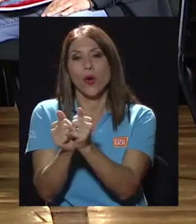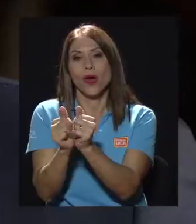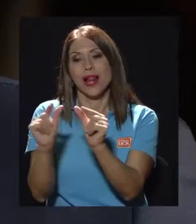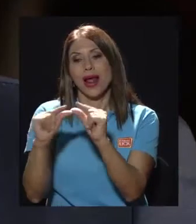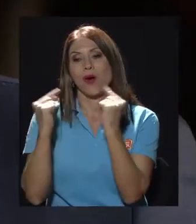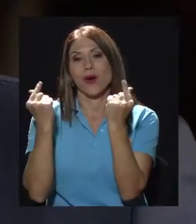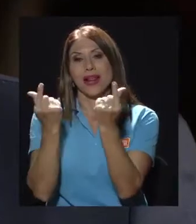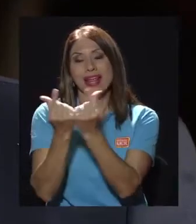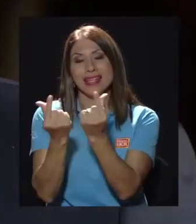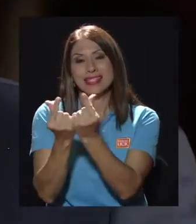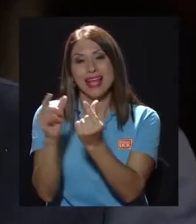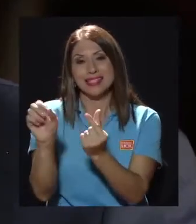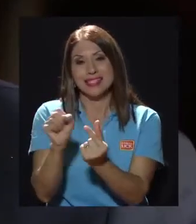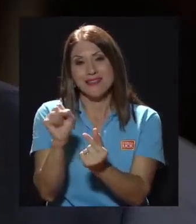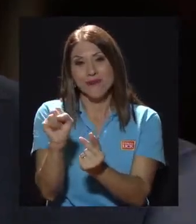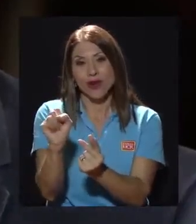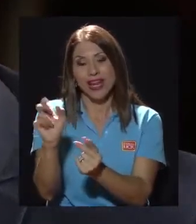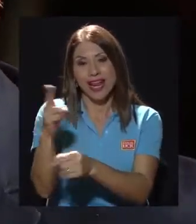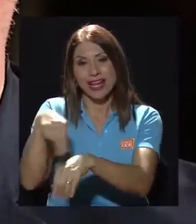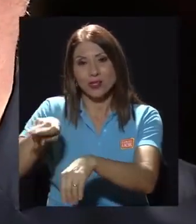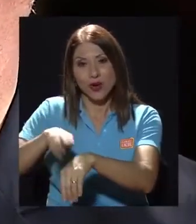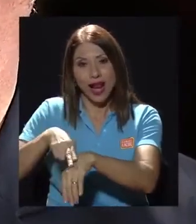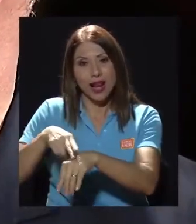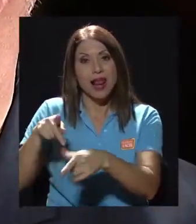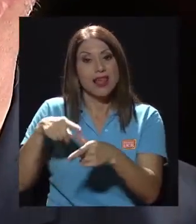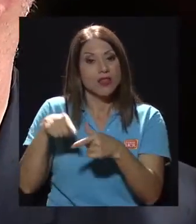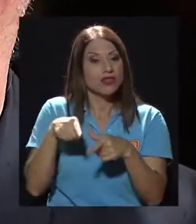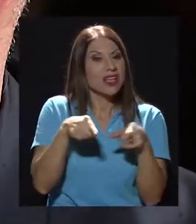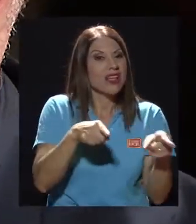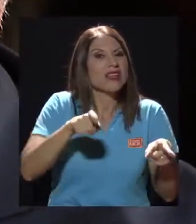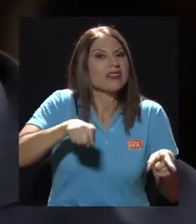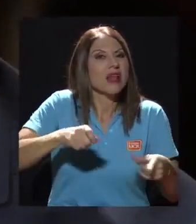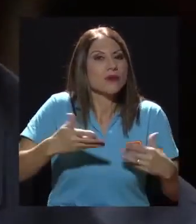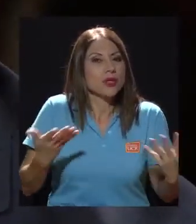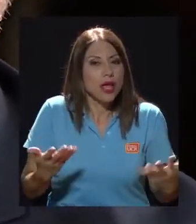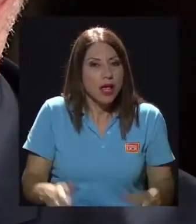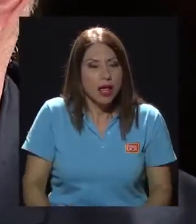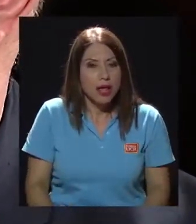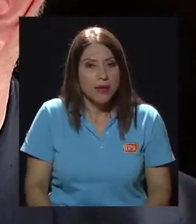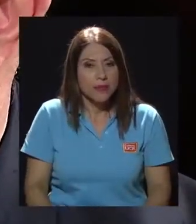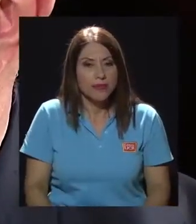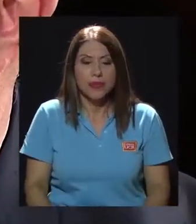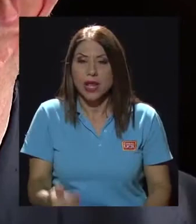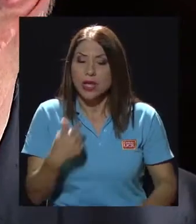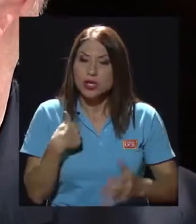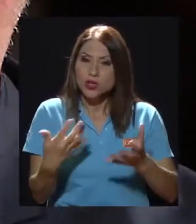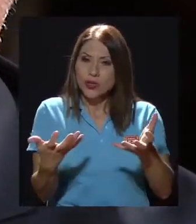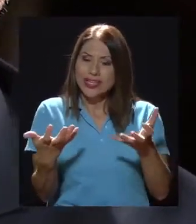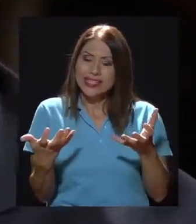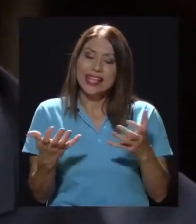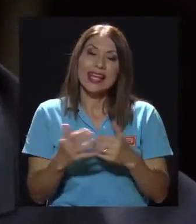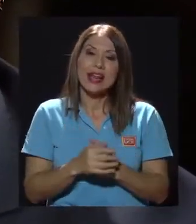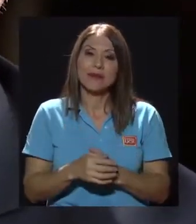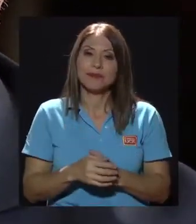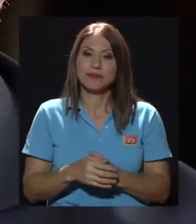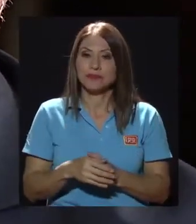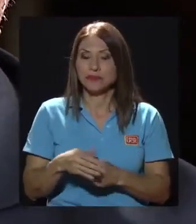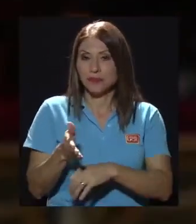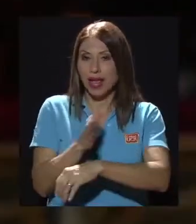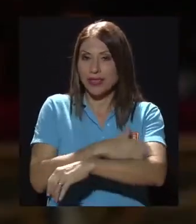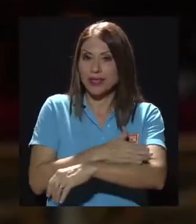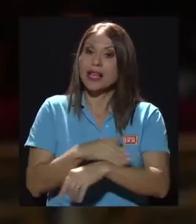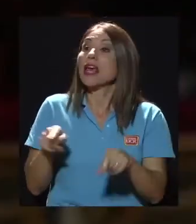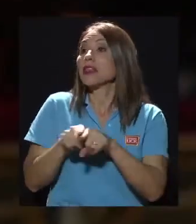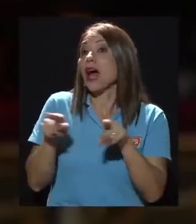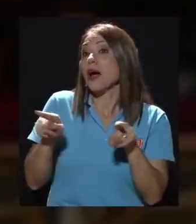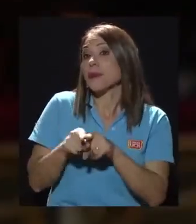semillero importantísimo. Uh-huh. ¿Qué grandes aportes necesitamos en eso? Yo quisiera, antes de referirme a eso, que me parece... Y también el